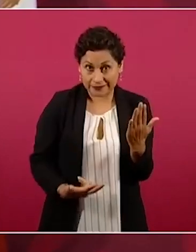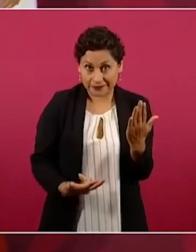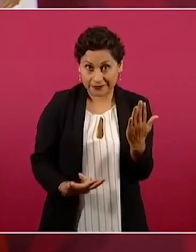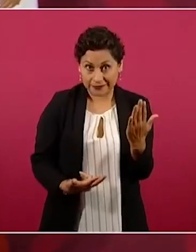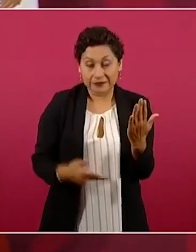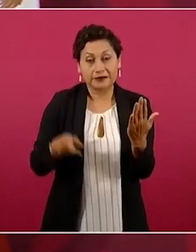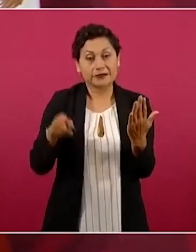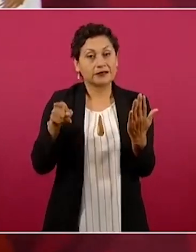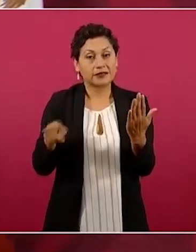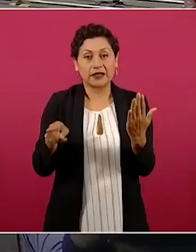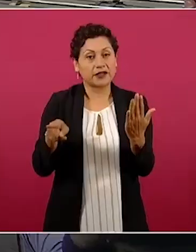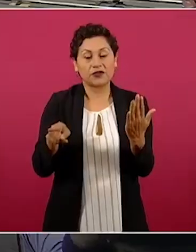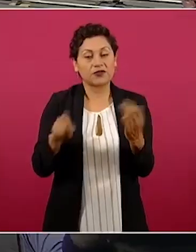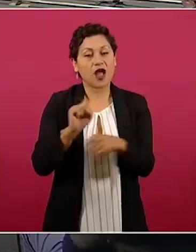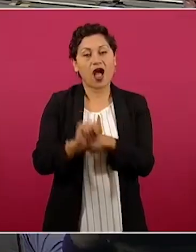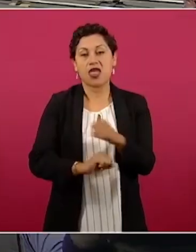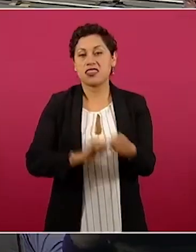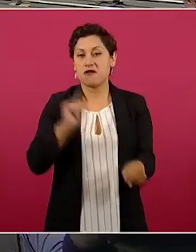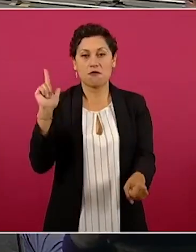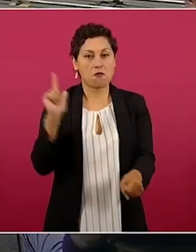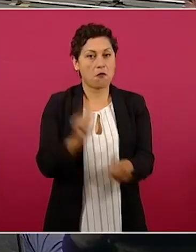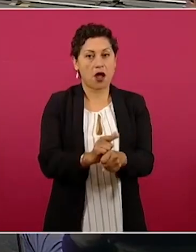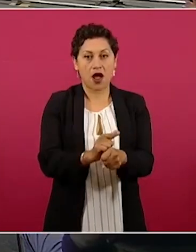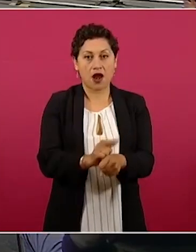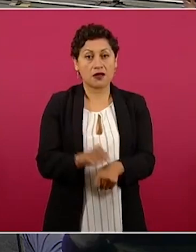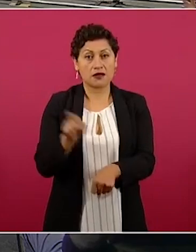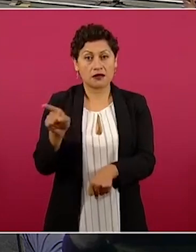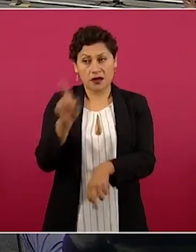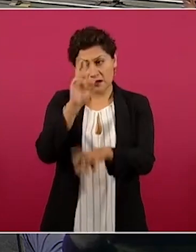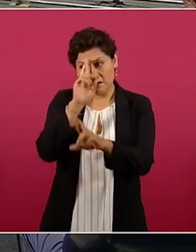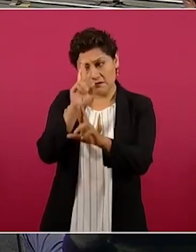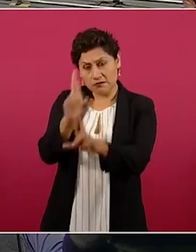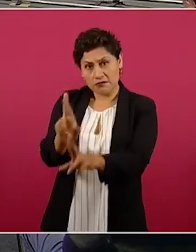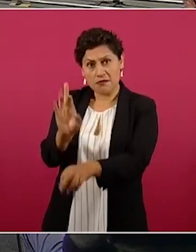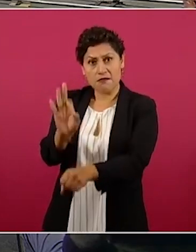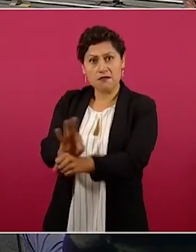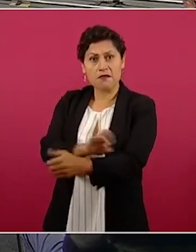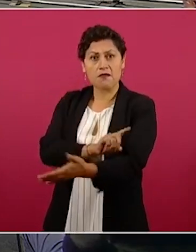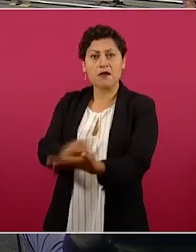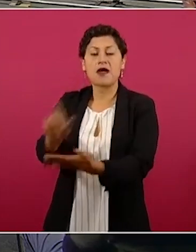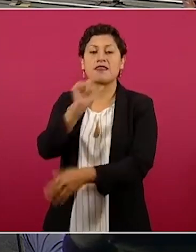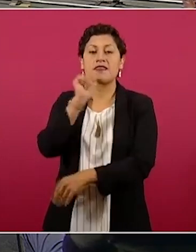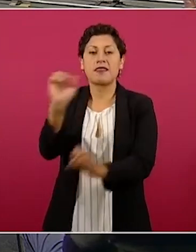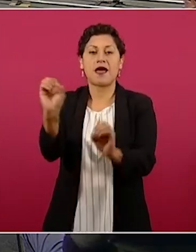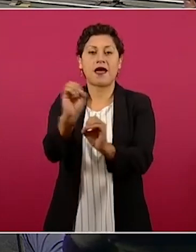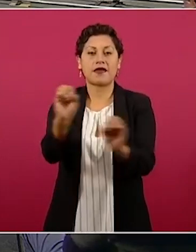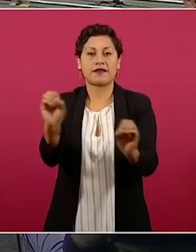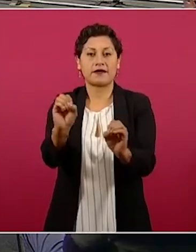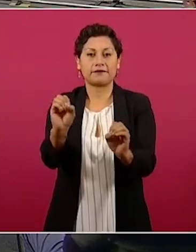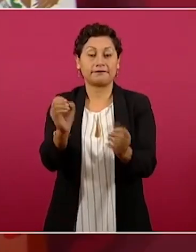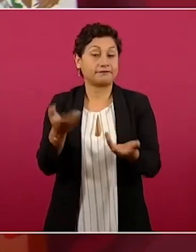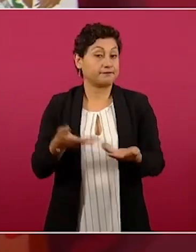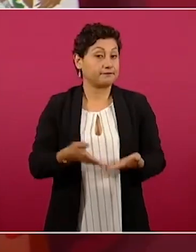son bestias que no merecen ninguna consideración. Amén.